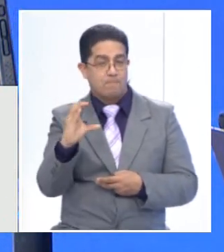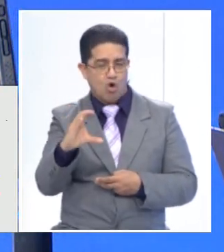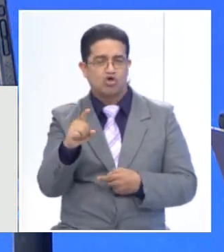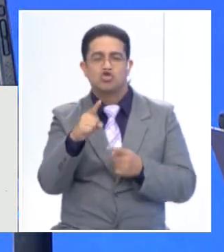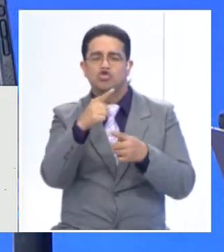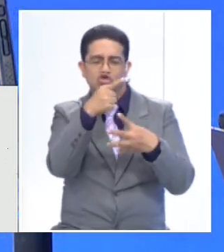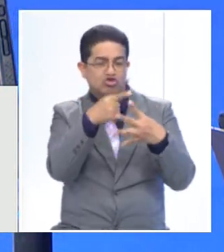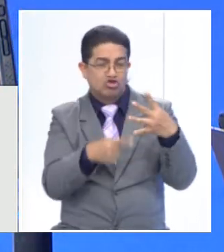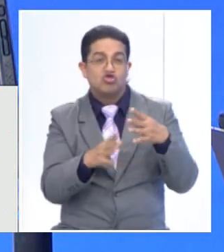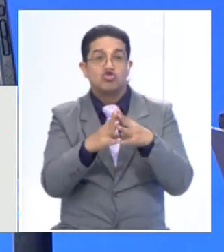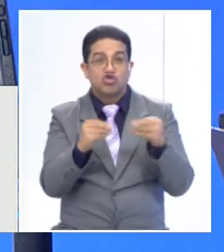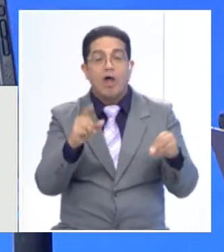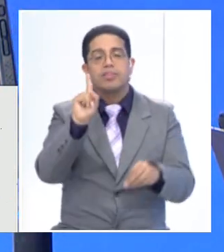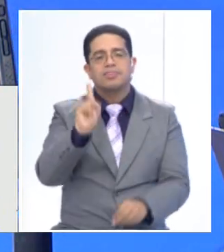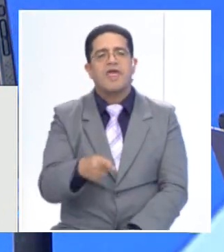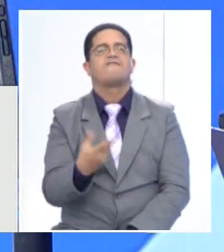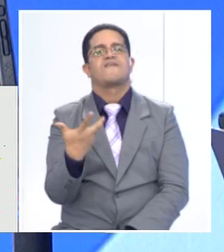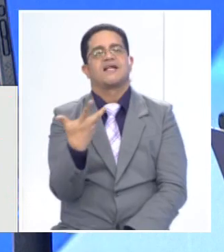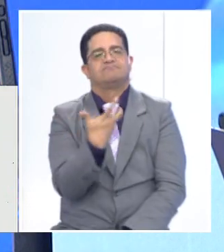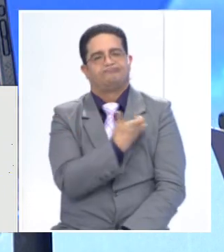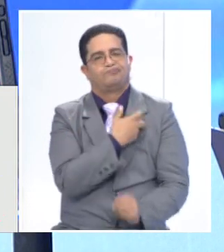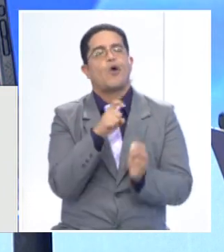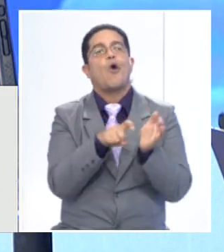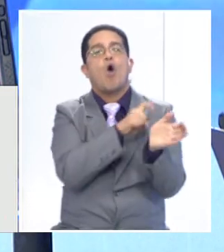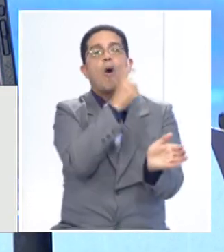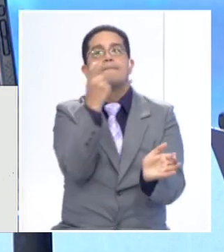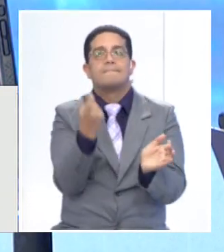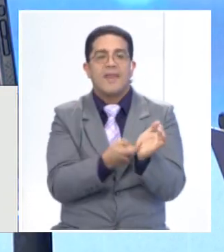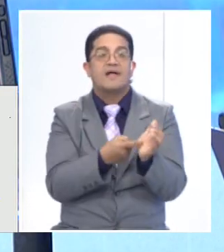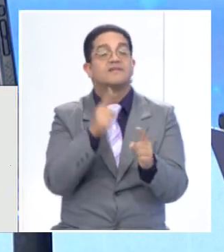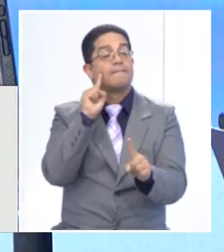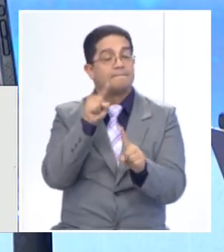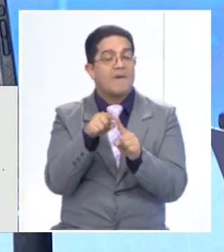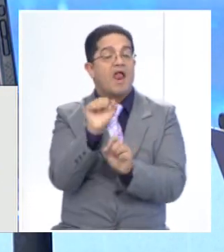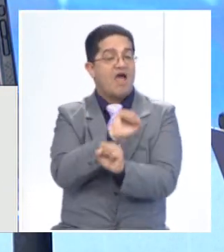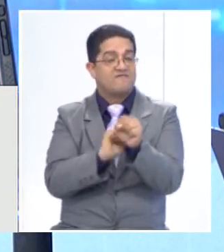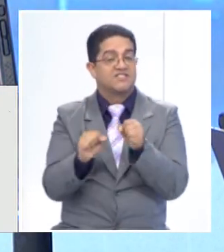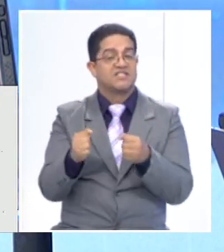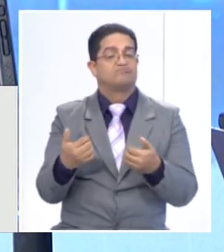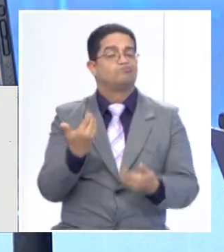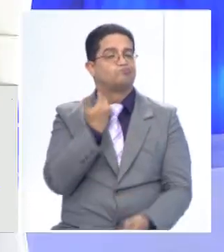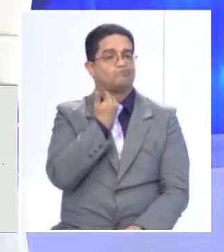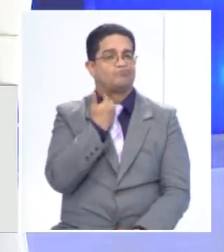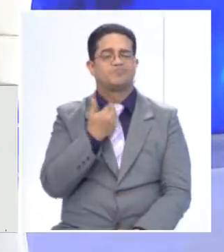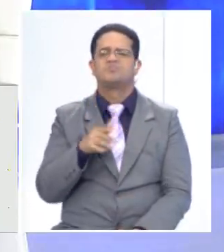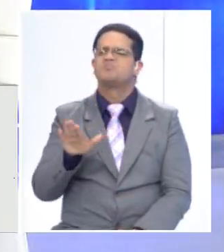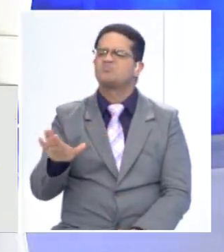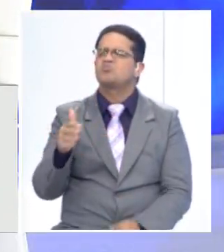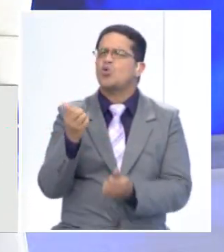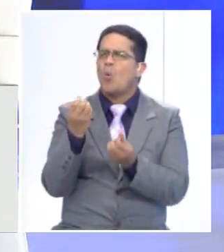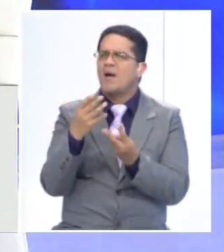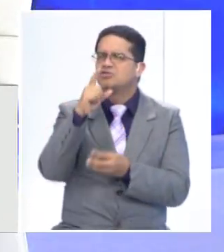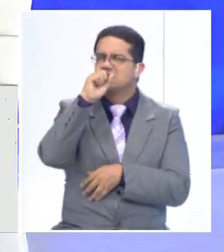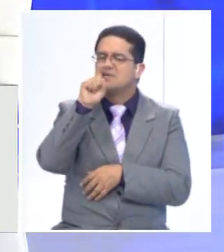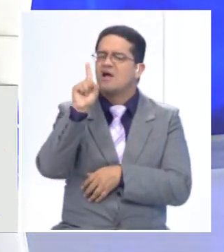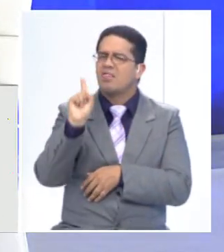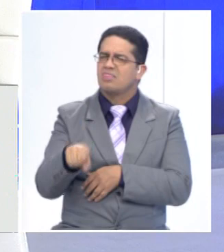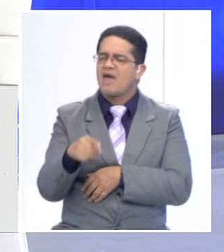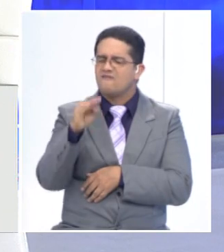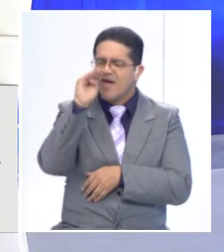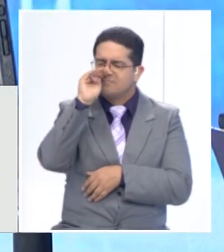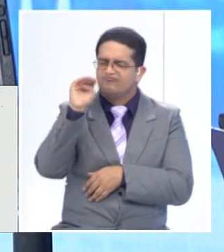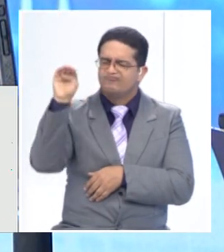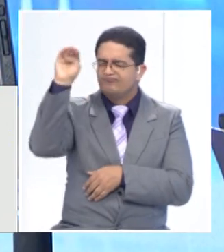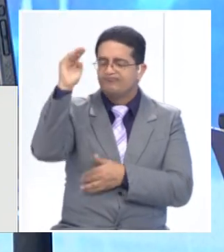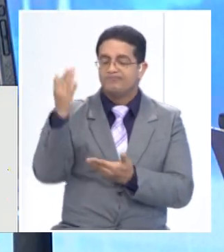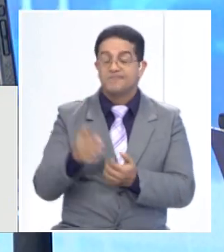que recibir inmunizaciones completas para evitar la infección como tal. ¿A qué edad debería recibirse esta vacuna en adultos?